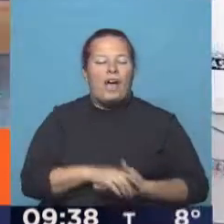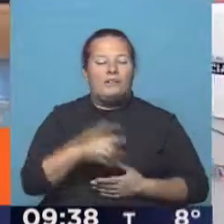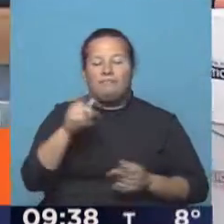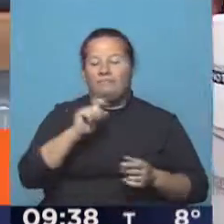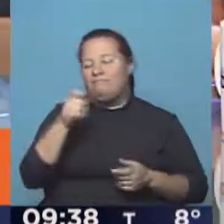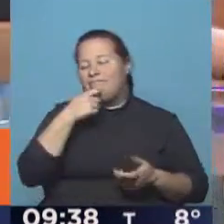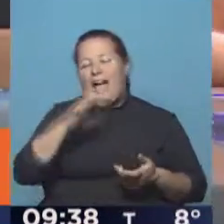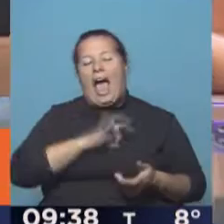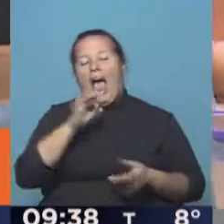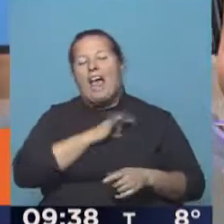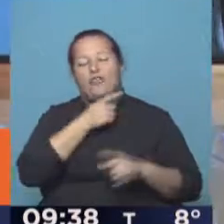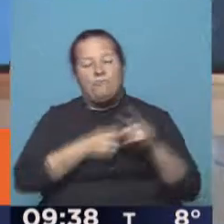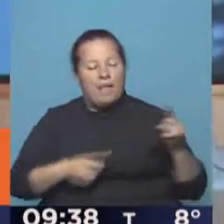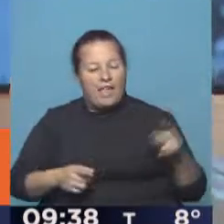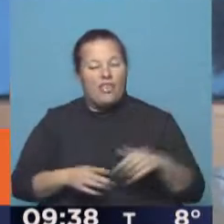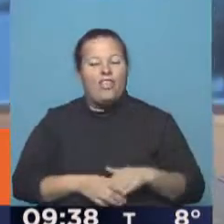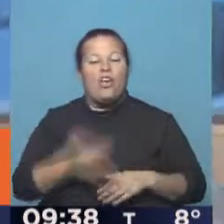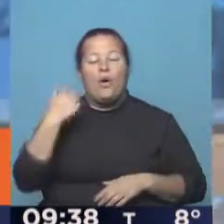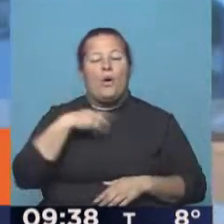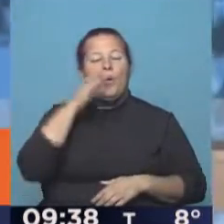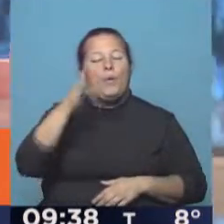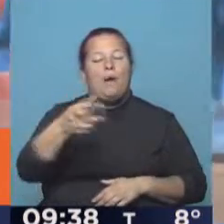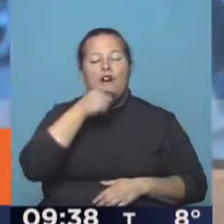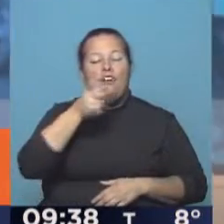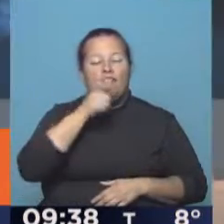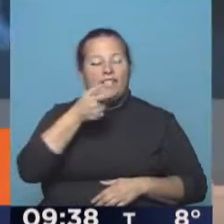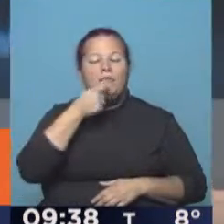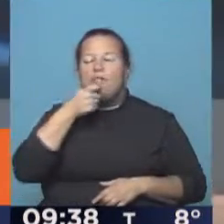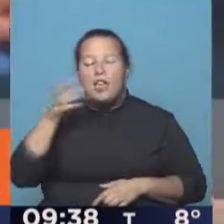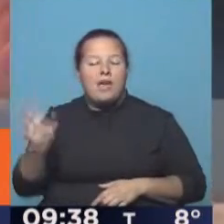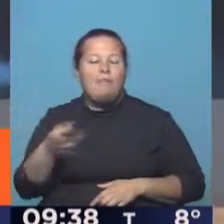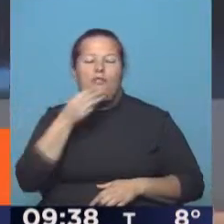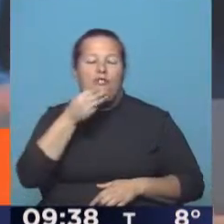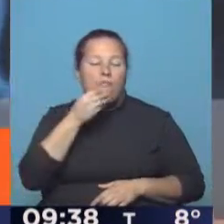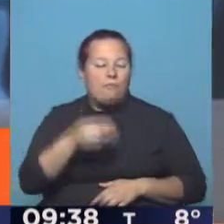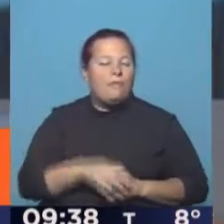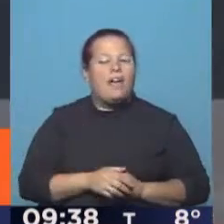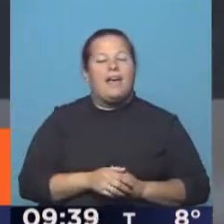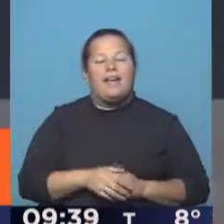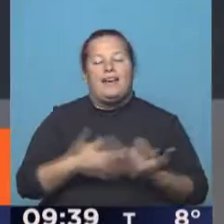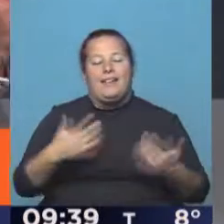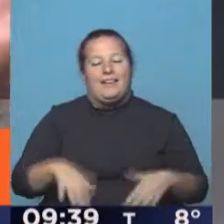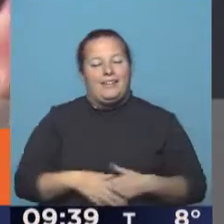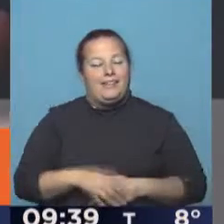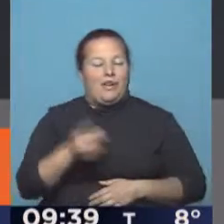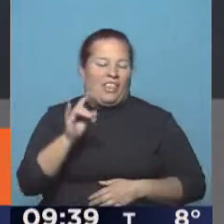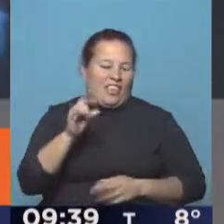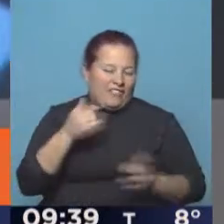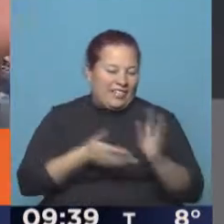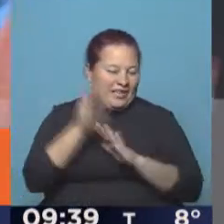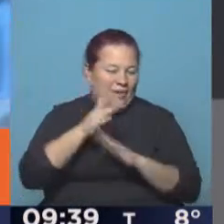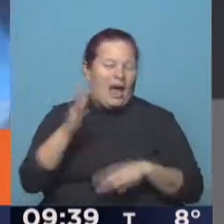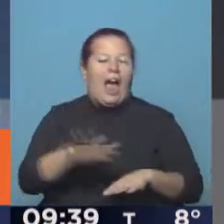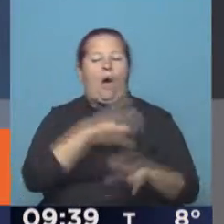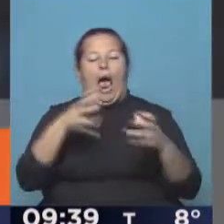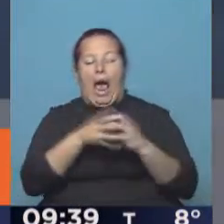meses, diría año y medio, cuando íbamos a una confitería, por ejemplo, a comer, que eran las pocas veces que íbamos, con